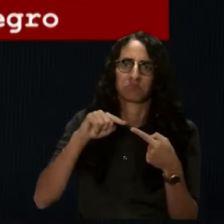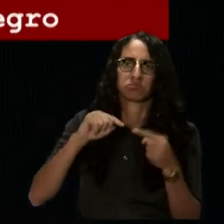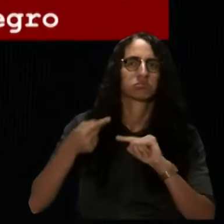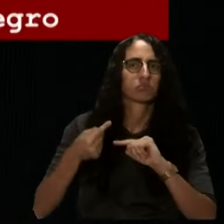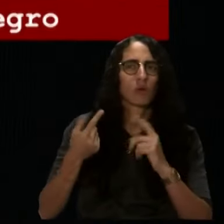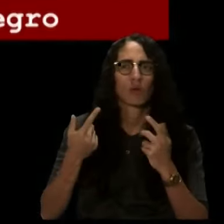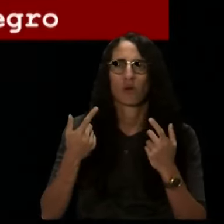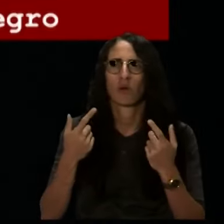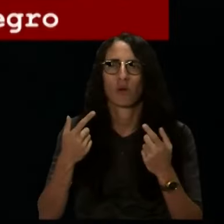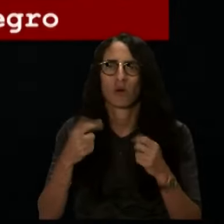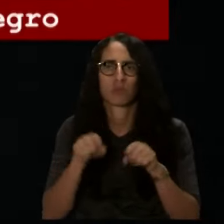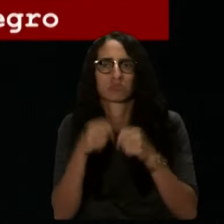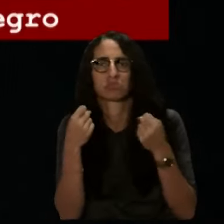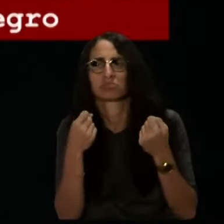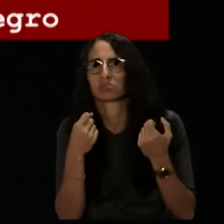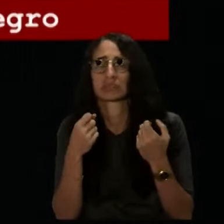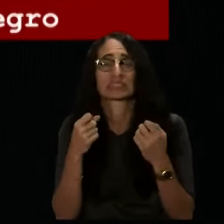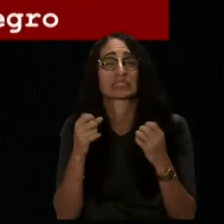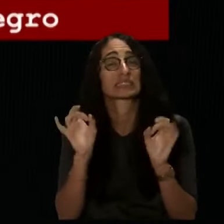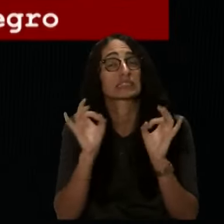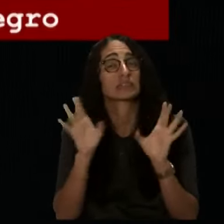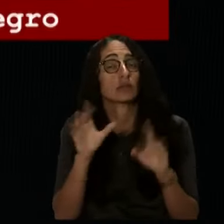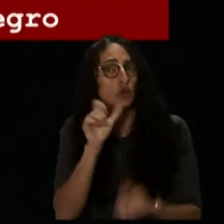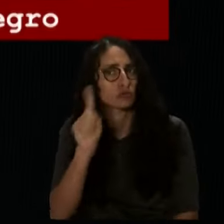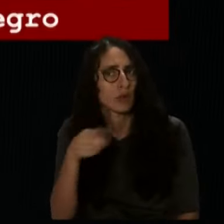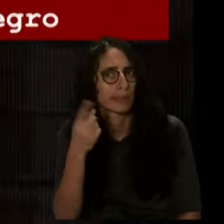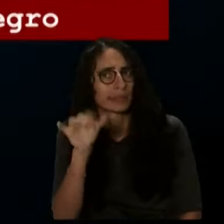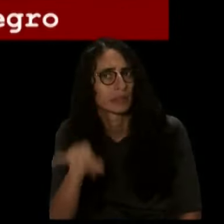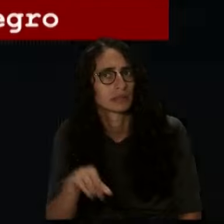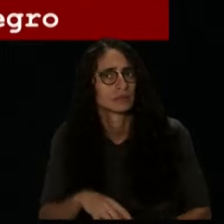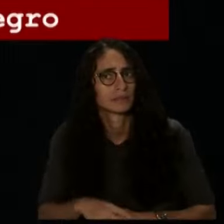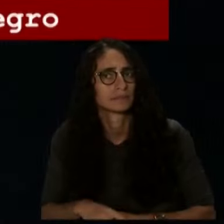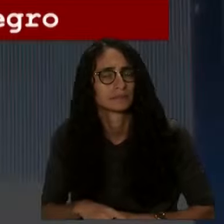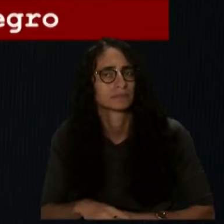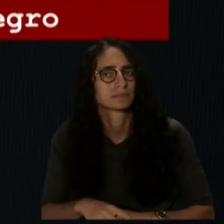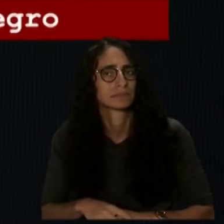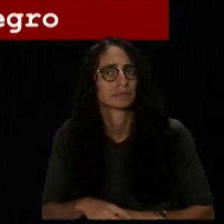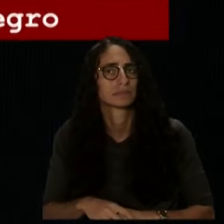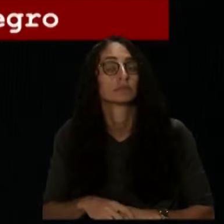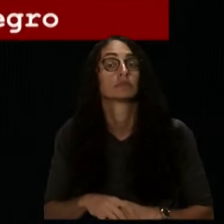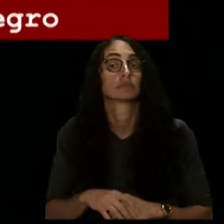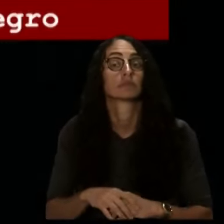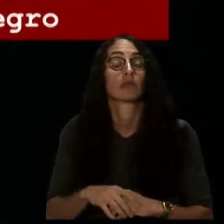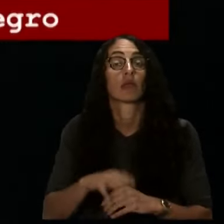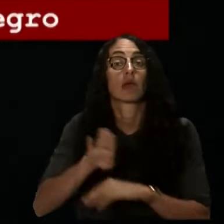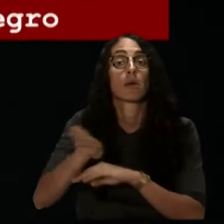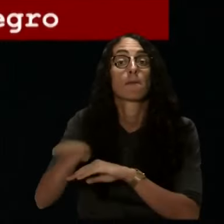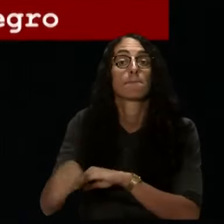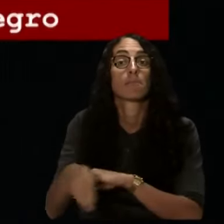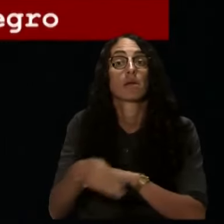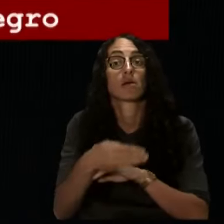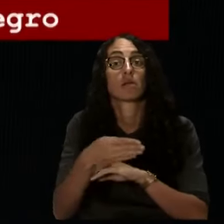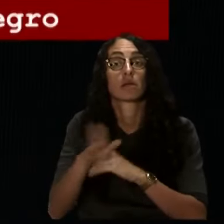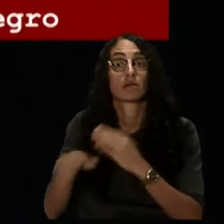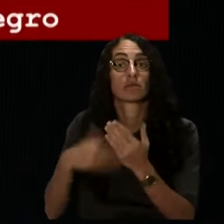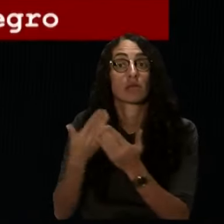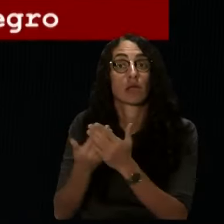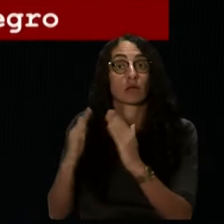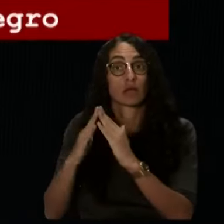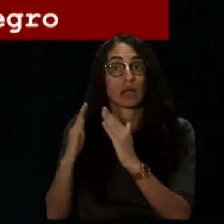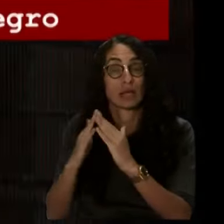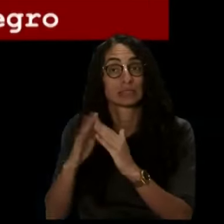golpiza salvaje pero no conforme a esto pasa en horas de la madrugada por su casa por su casa por